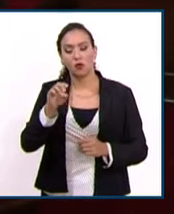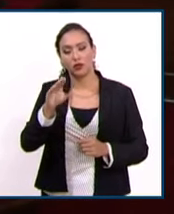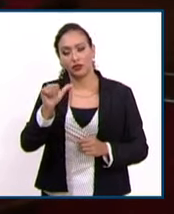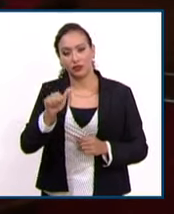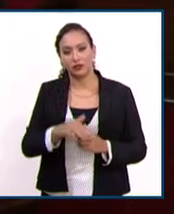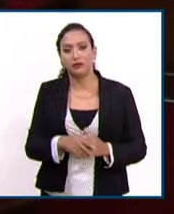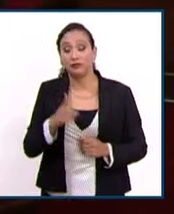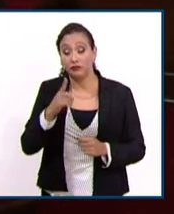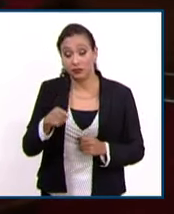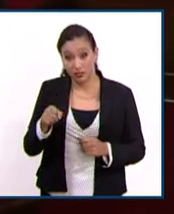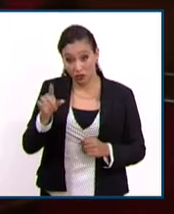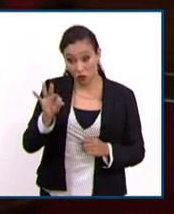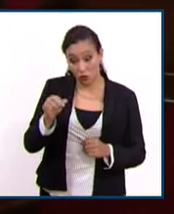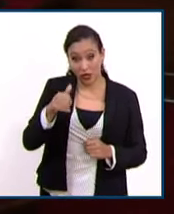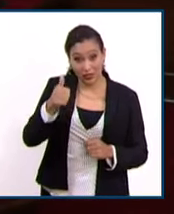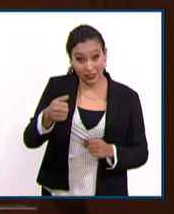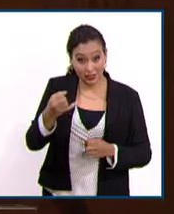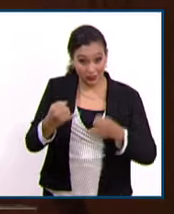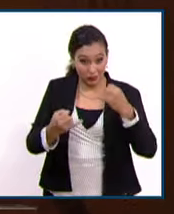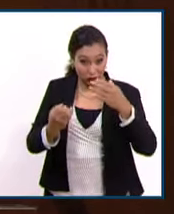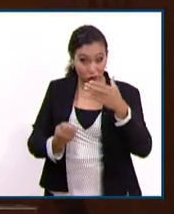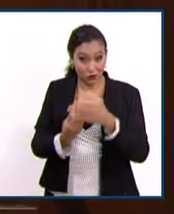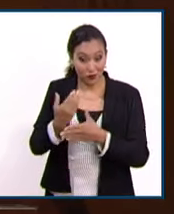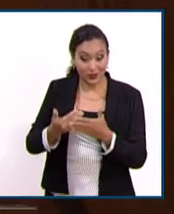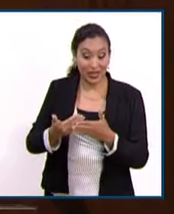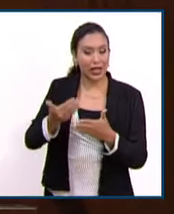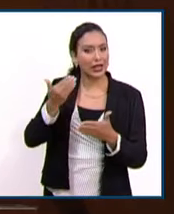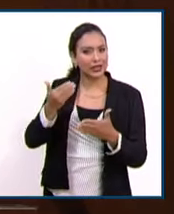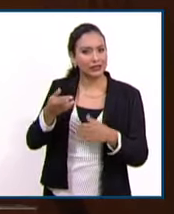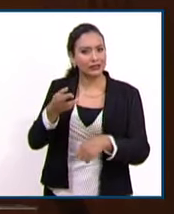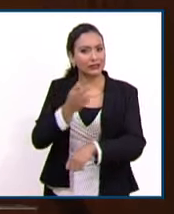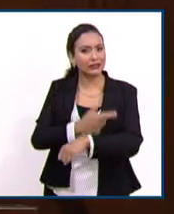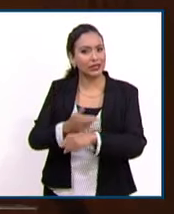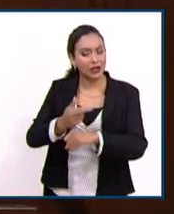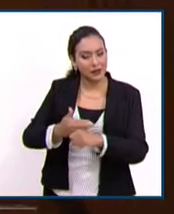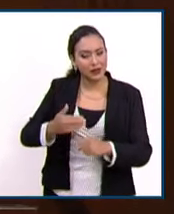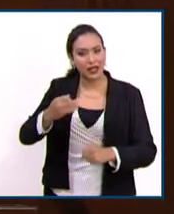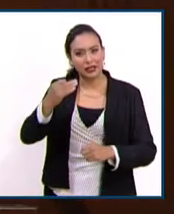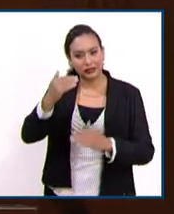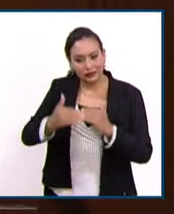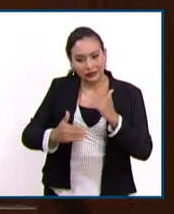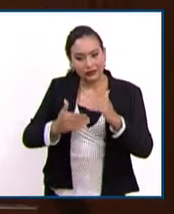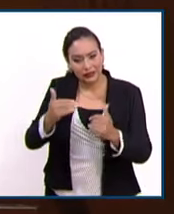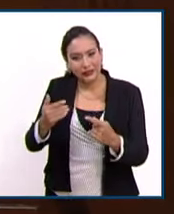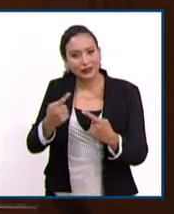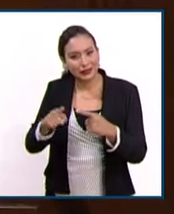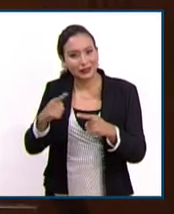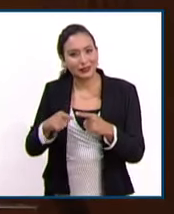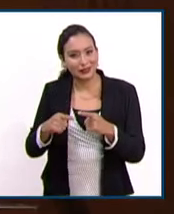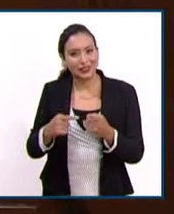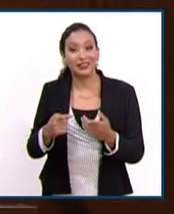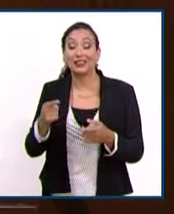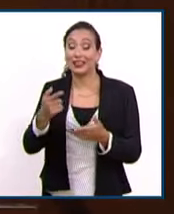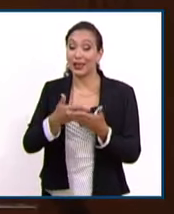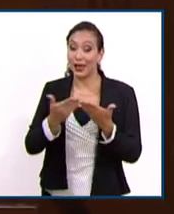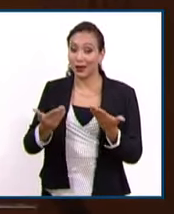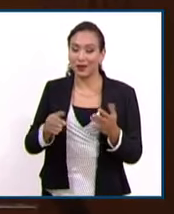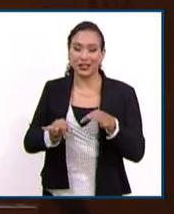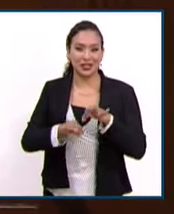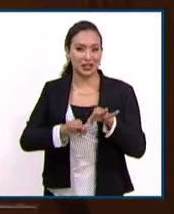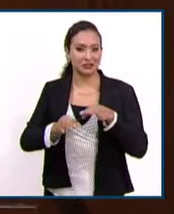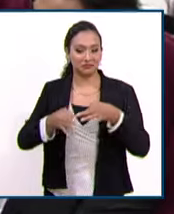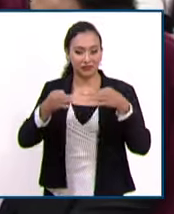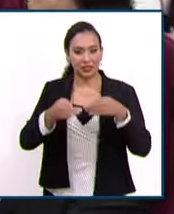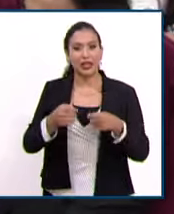que tuvieron que pasar las nuevas juezas y jueces, a quienes llamó a ejercer el cargo con independencia y con empatía hacia los